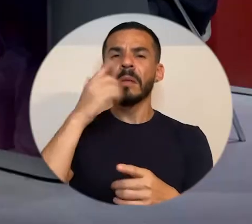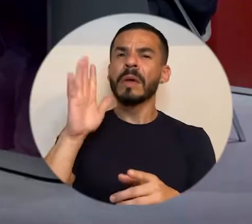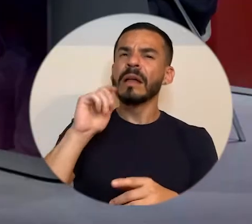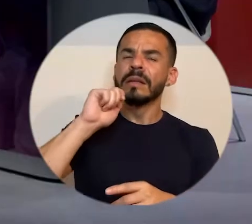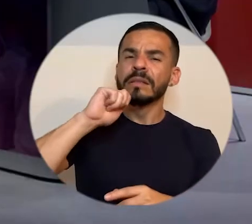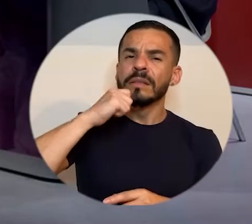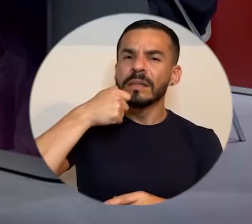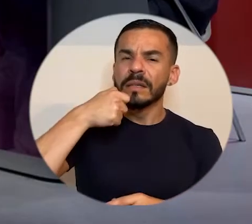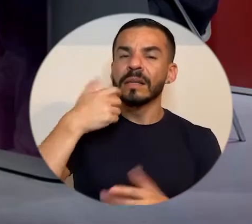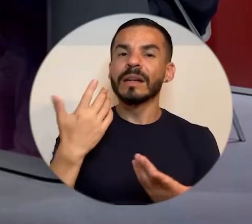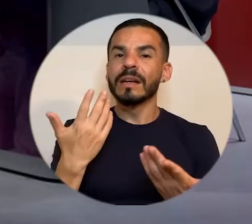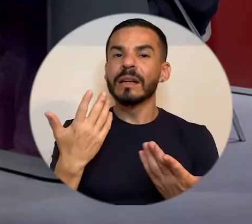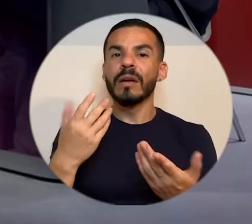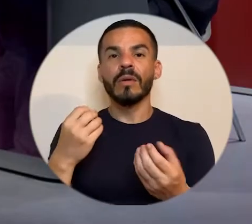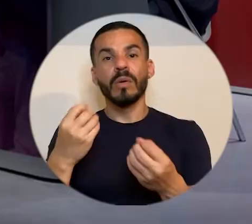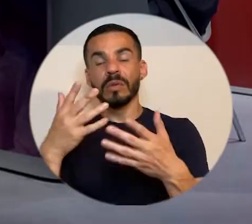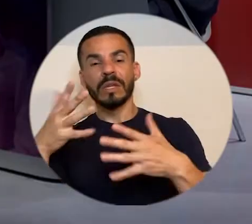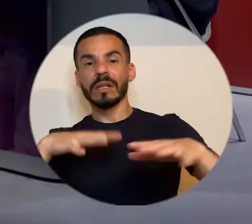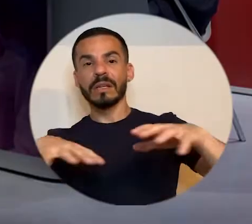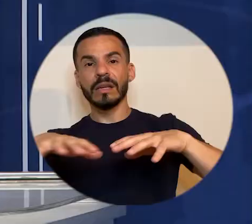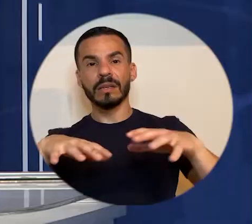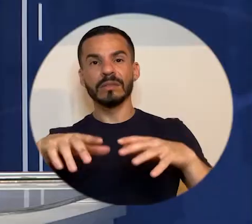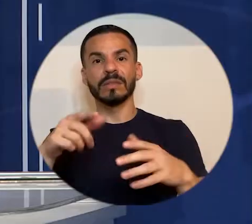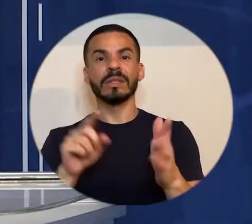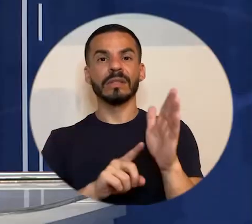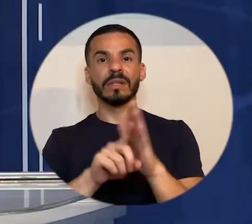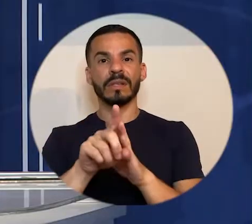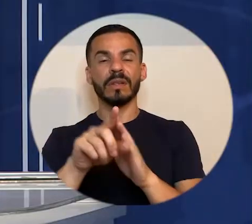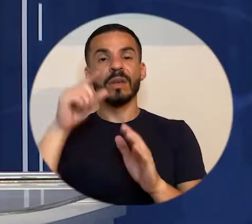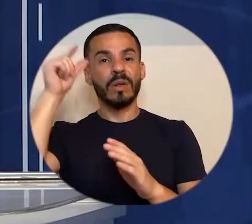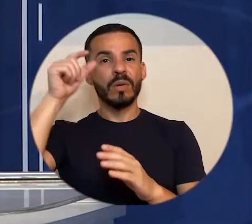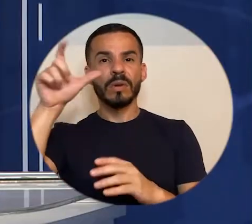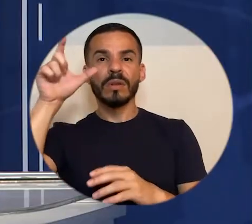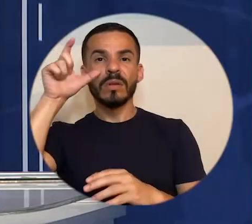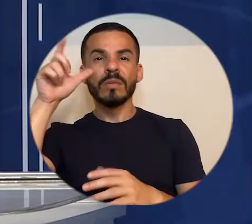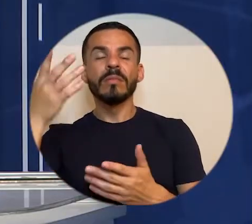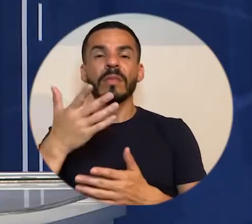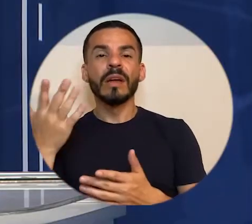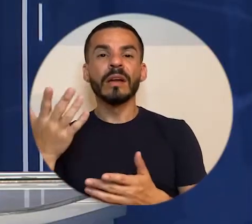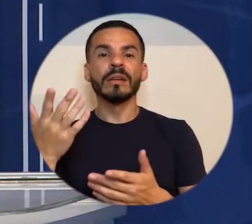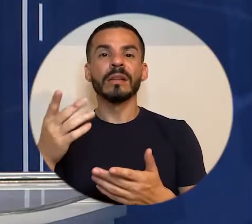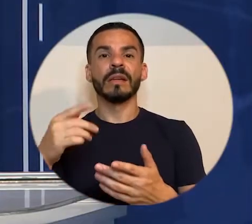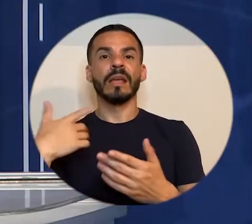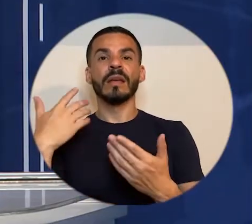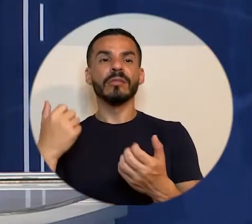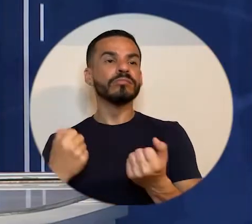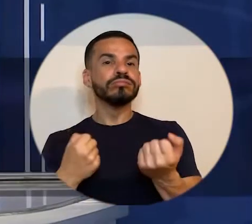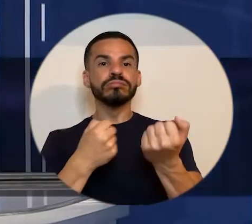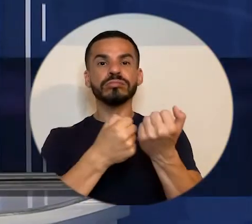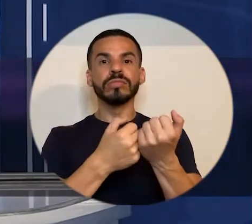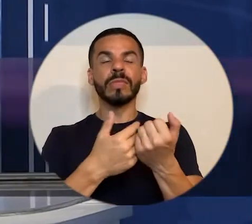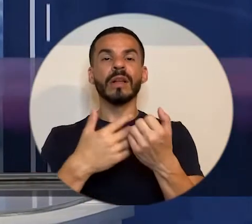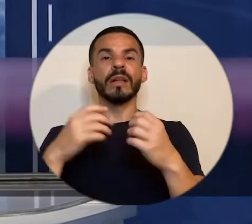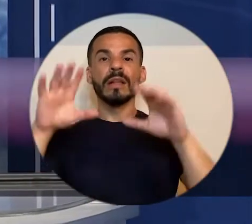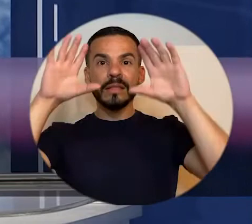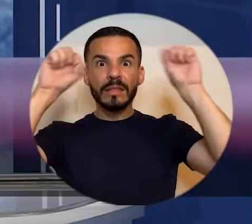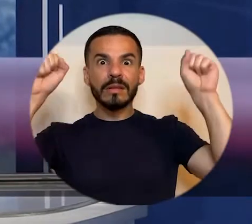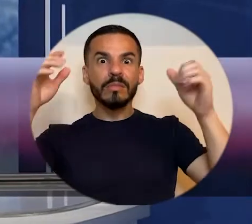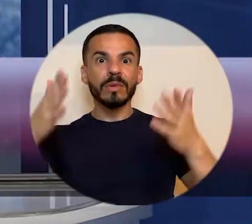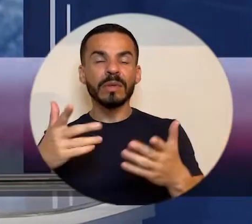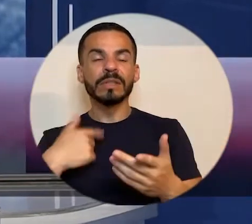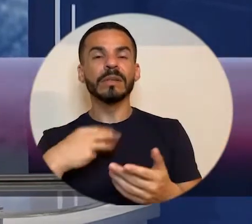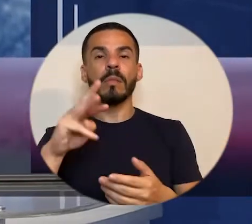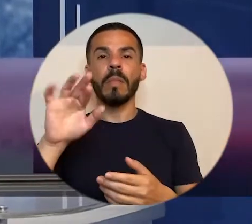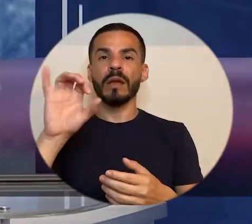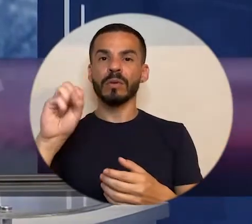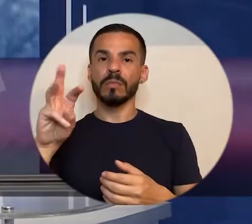que la clave de una de las tantas acciones que está desarrollando el gobierno de Biden es el de la diplomacia. Así lo conversó